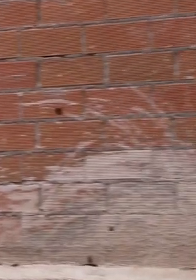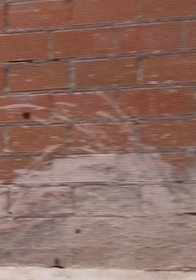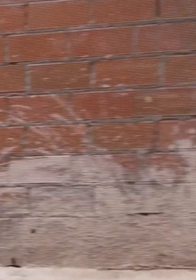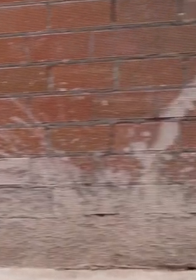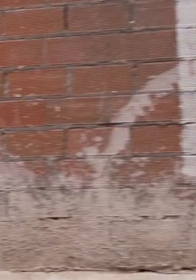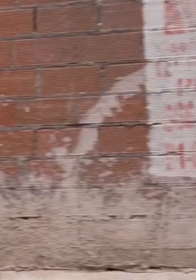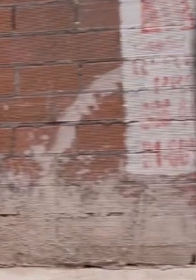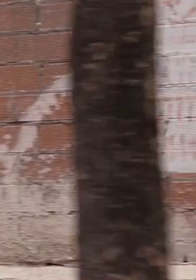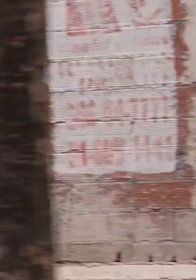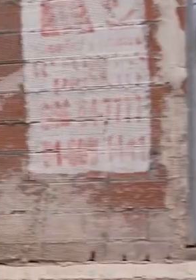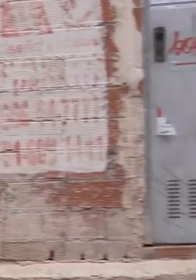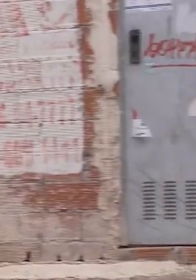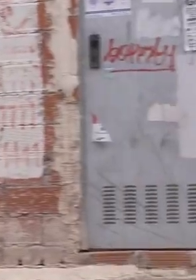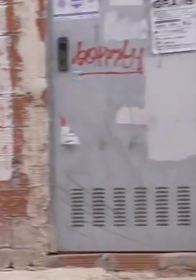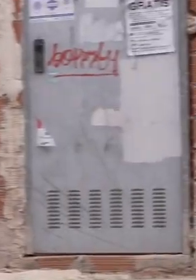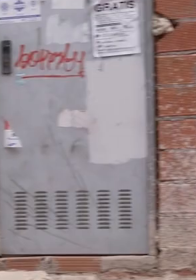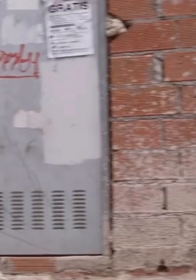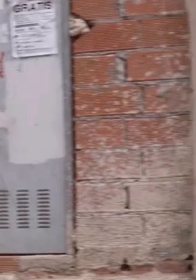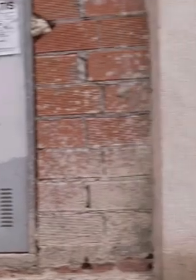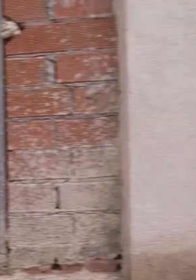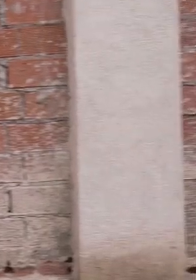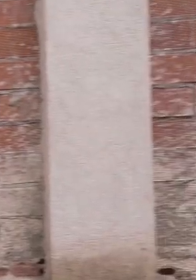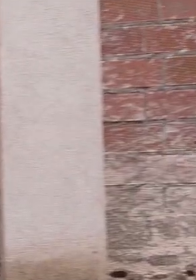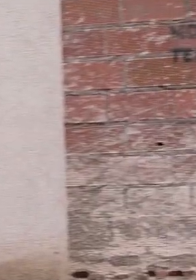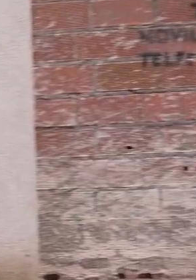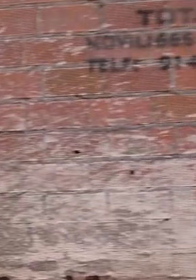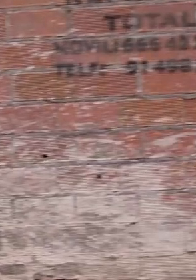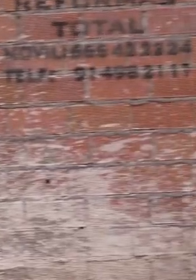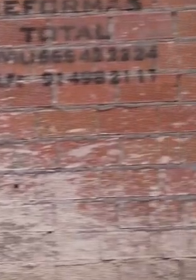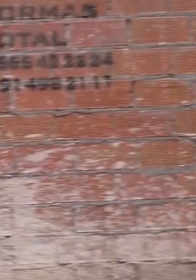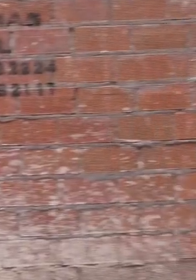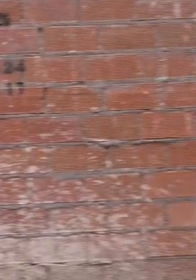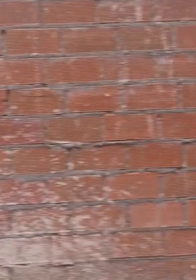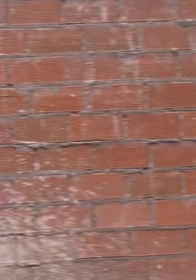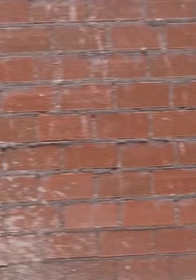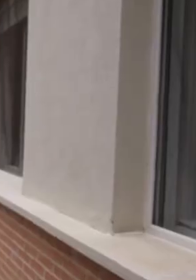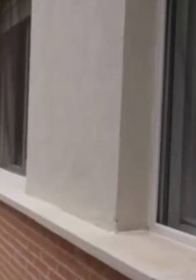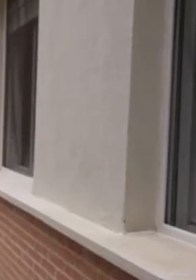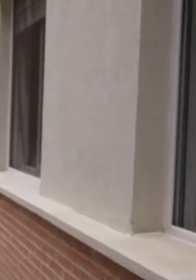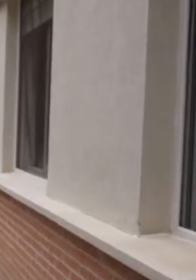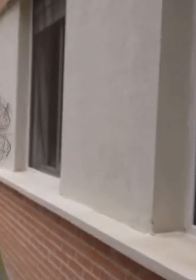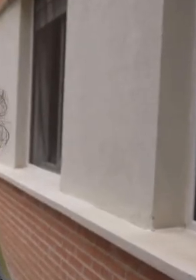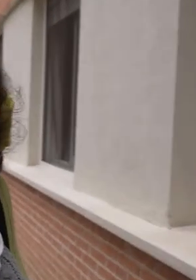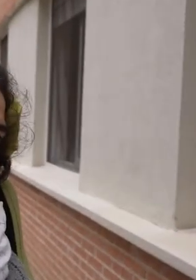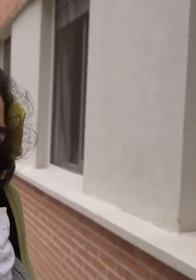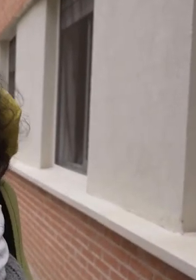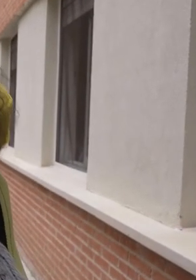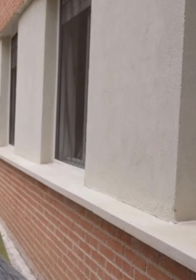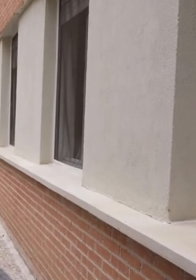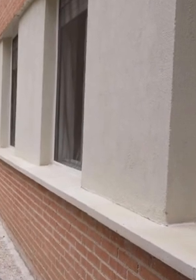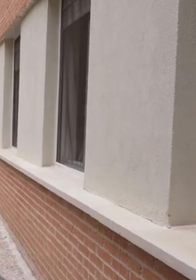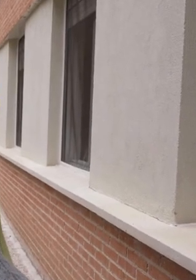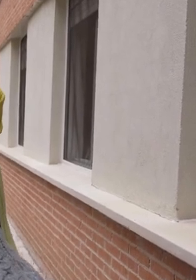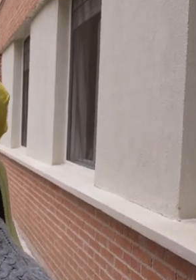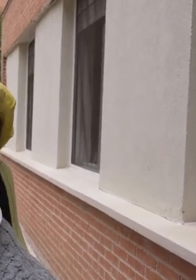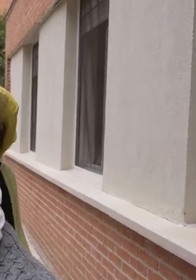Encontrar formas de comunicación que aminoren este déficit de ciudadanía es imprescindible. ¿Qué es la interpretación vital?